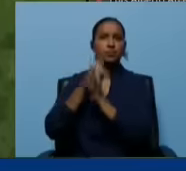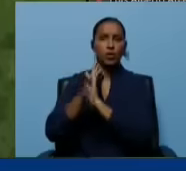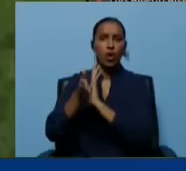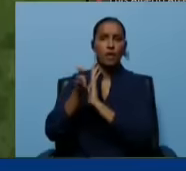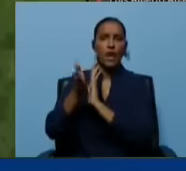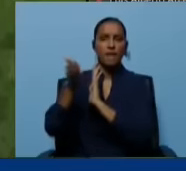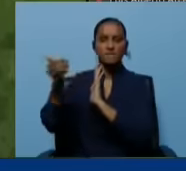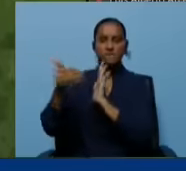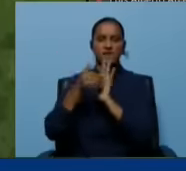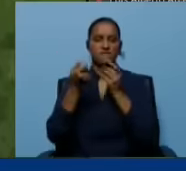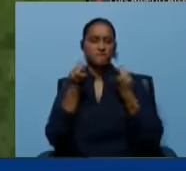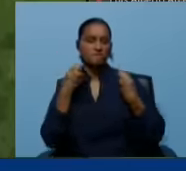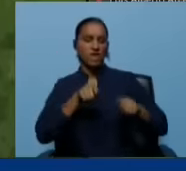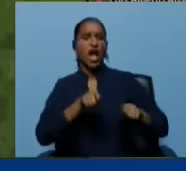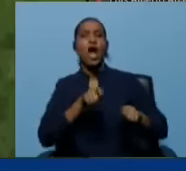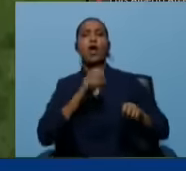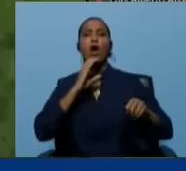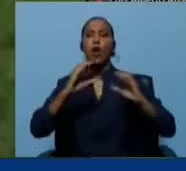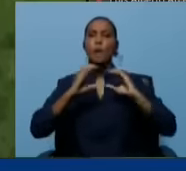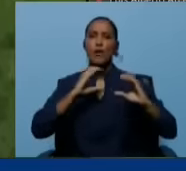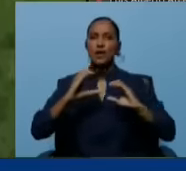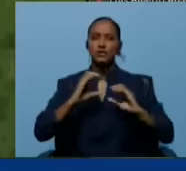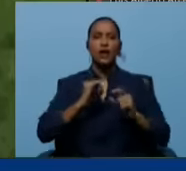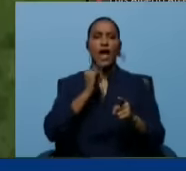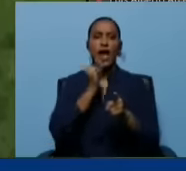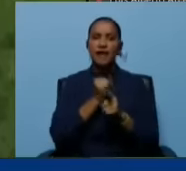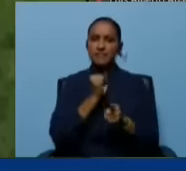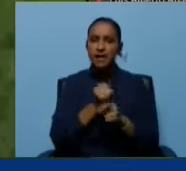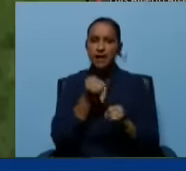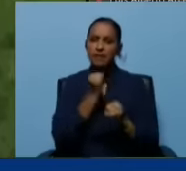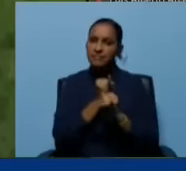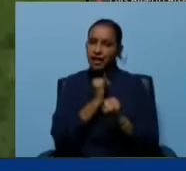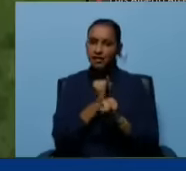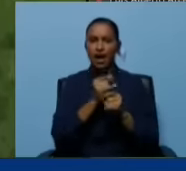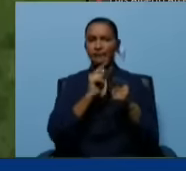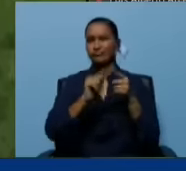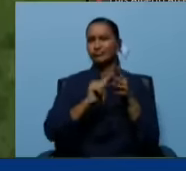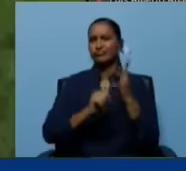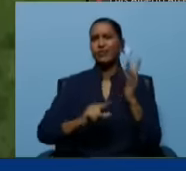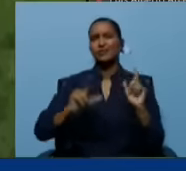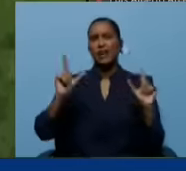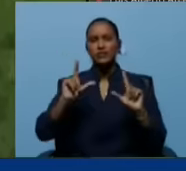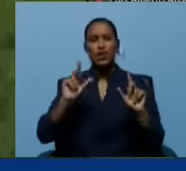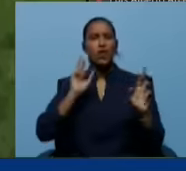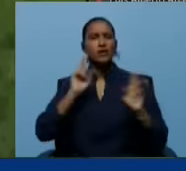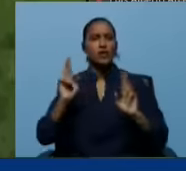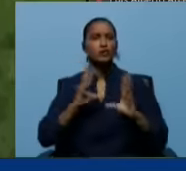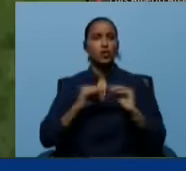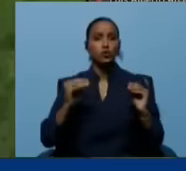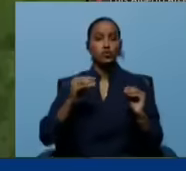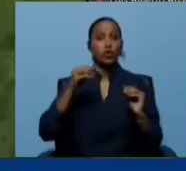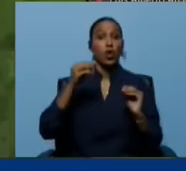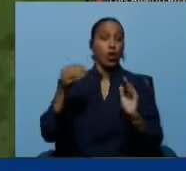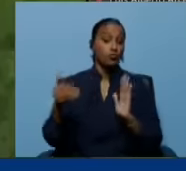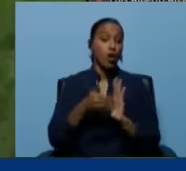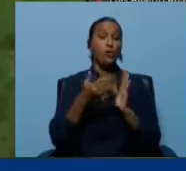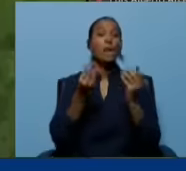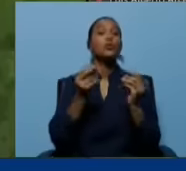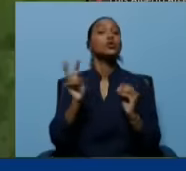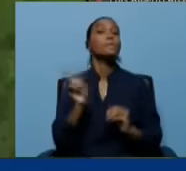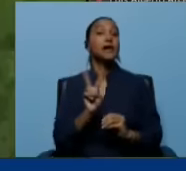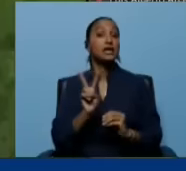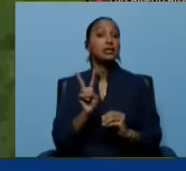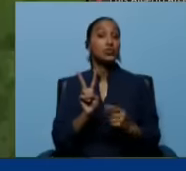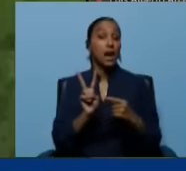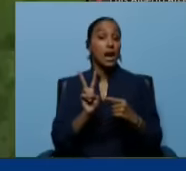comunicaciones y las plataformas digitales contra Venezuela. Hoy contra Venezuela, mañana contra cualquiera de